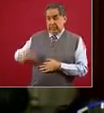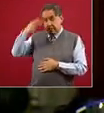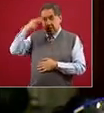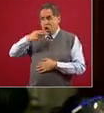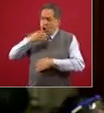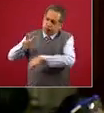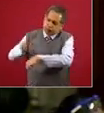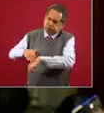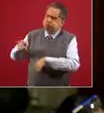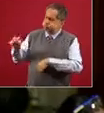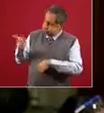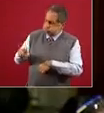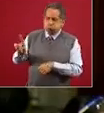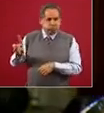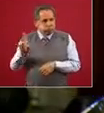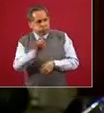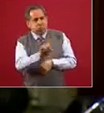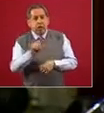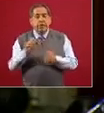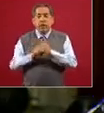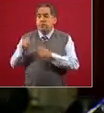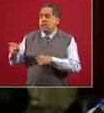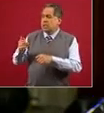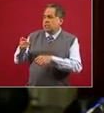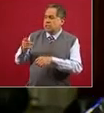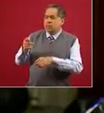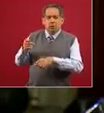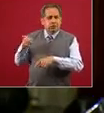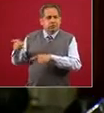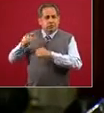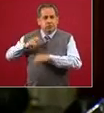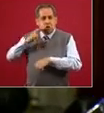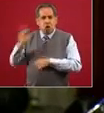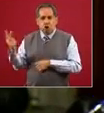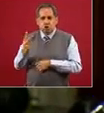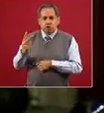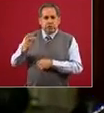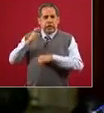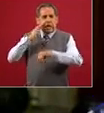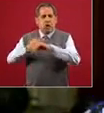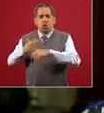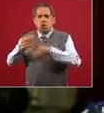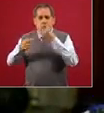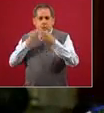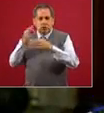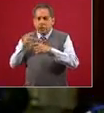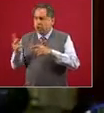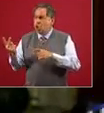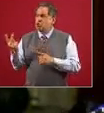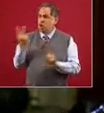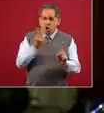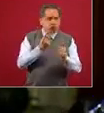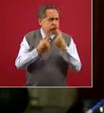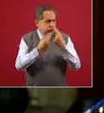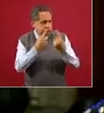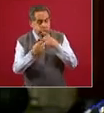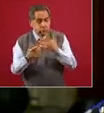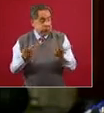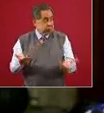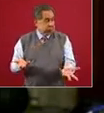le instruyó a usted y también al vocero que resolvieran por la vía del diálogo y la negociación este conflicto. Sin embargo, ayer, como